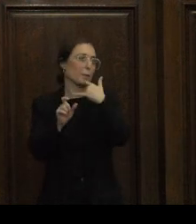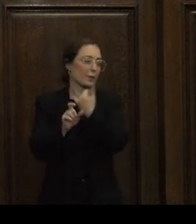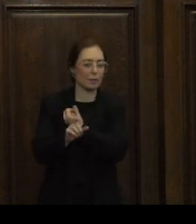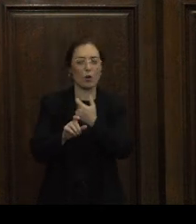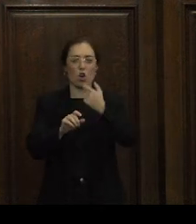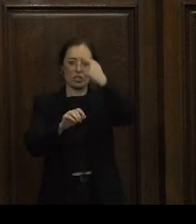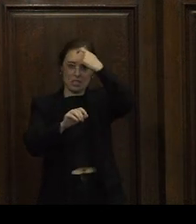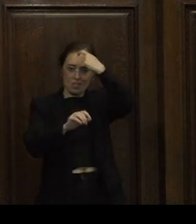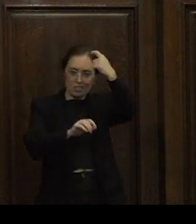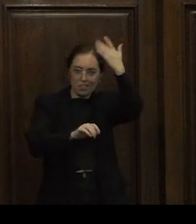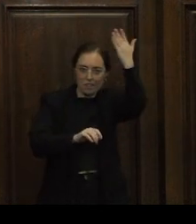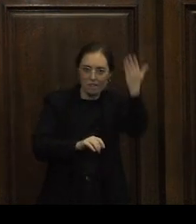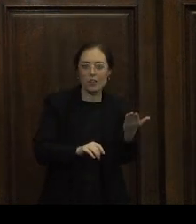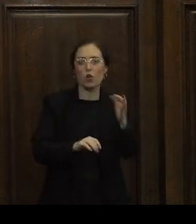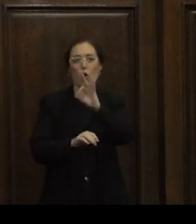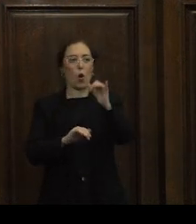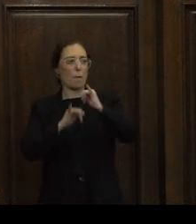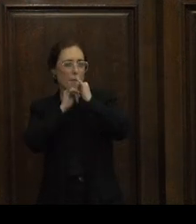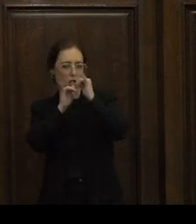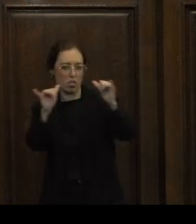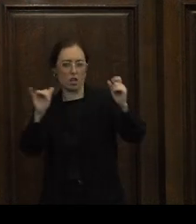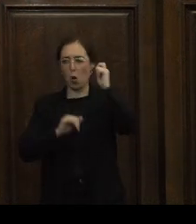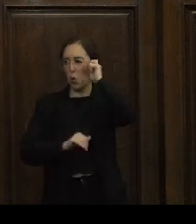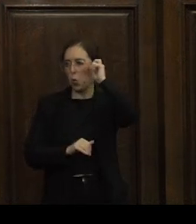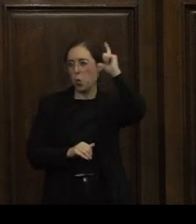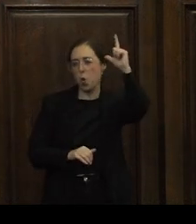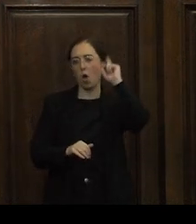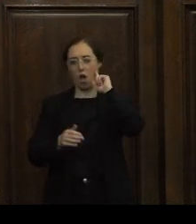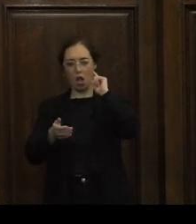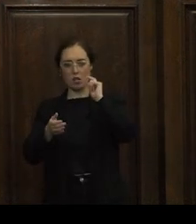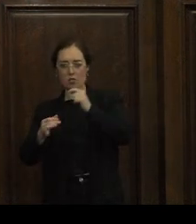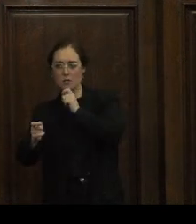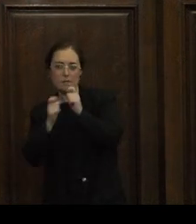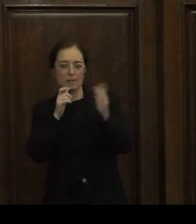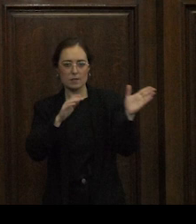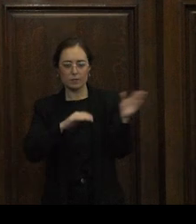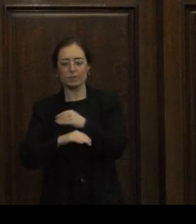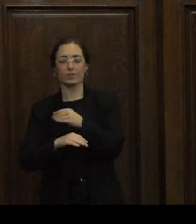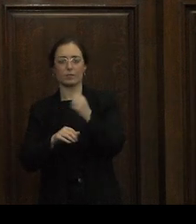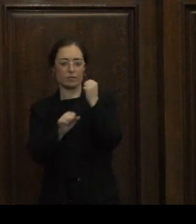los científicos, los periodistas, los intelectuales, los estadistas,